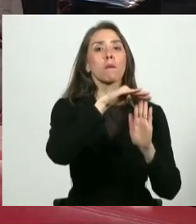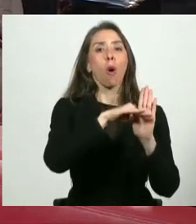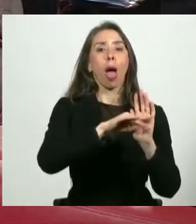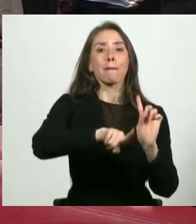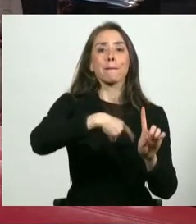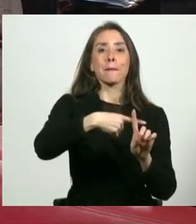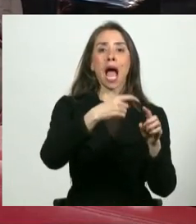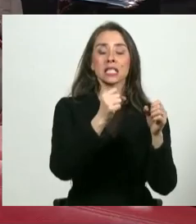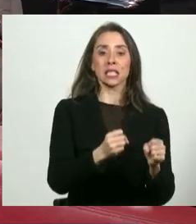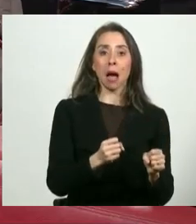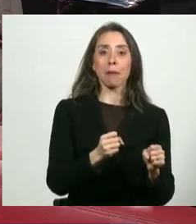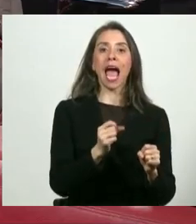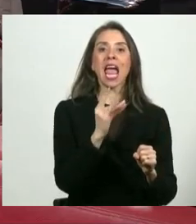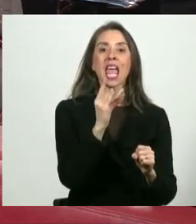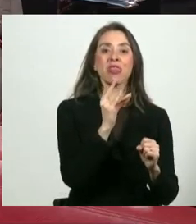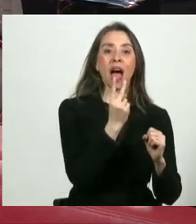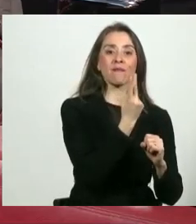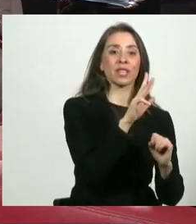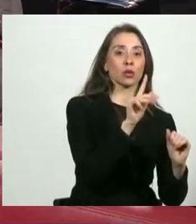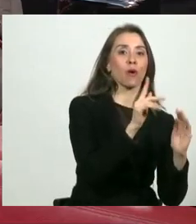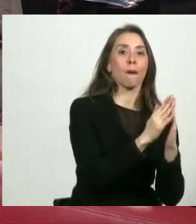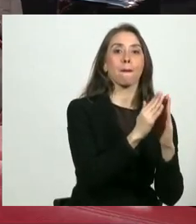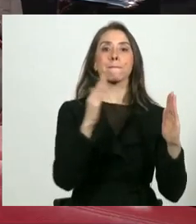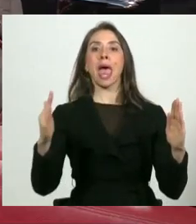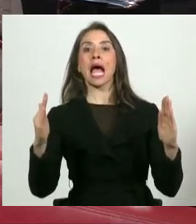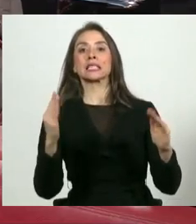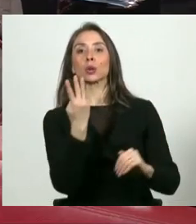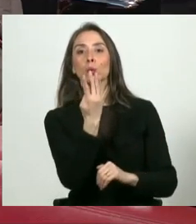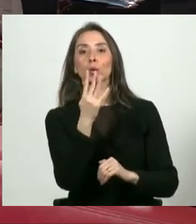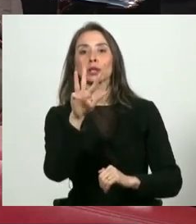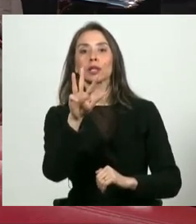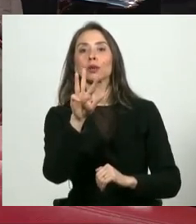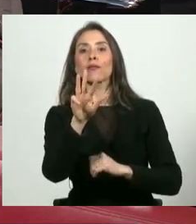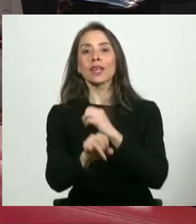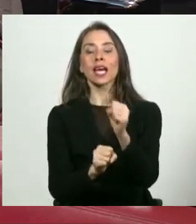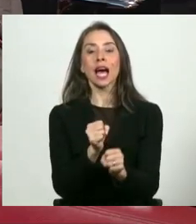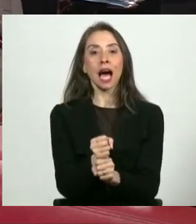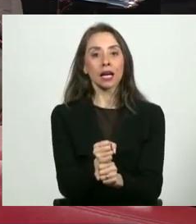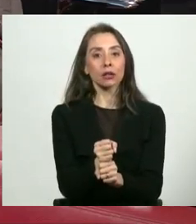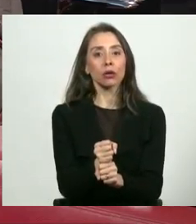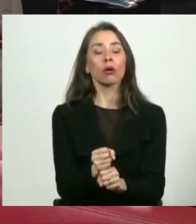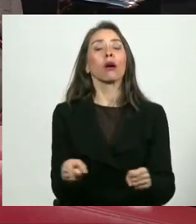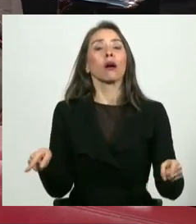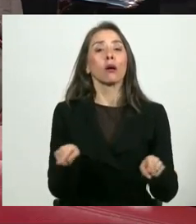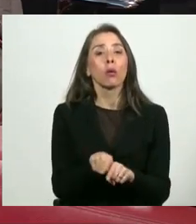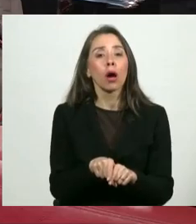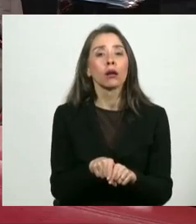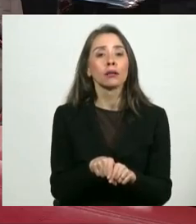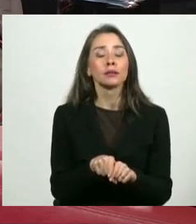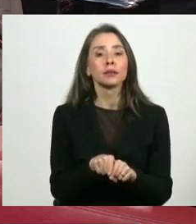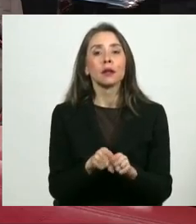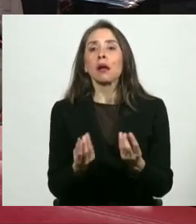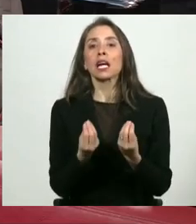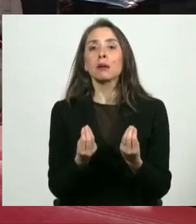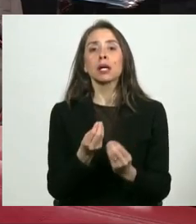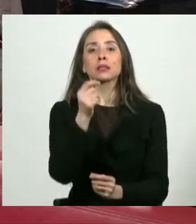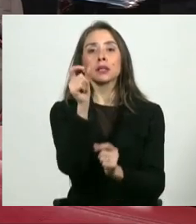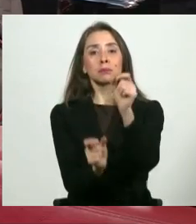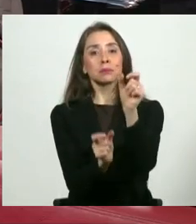etcétera, y se amplió la edad, afortunadamente, hasta los 40 años. Pero así todo, ¿qué pasa